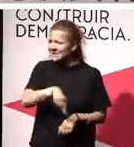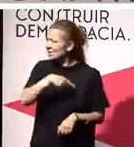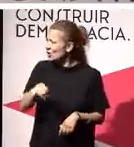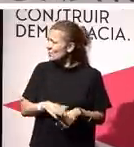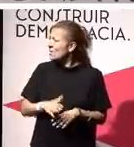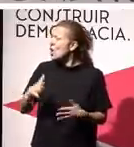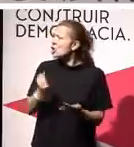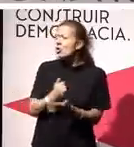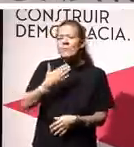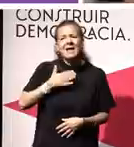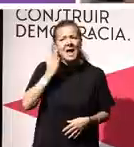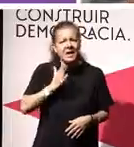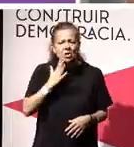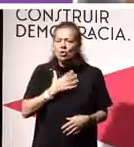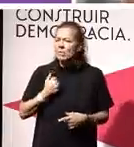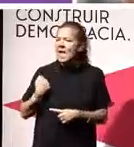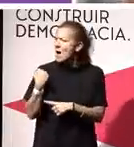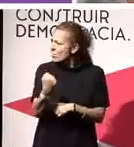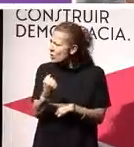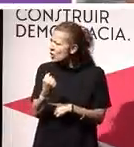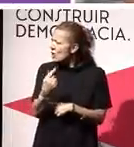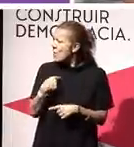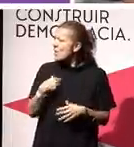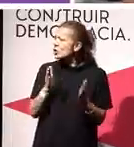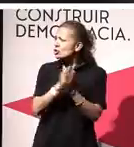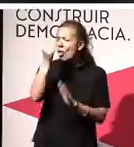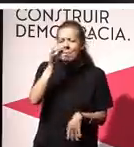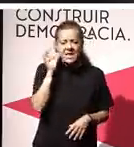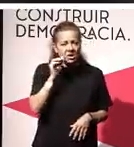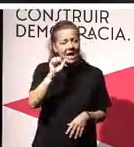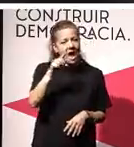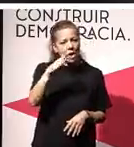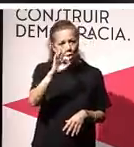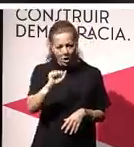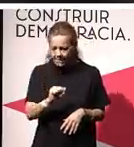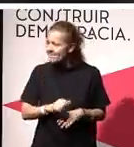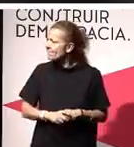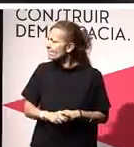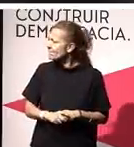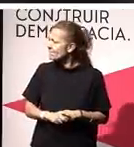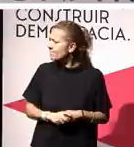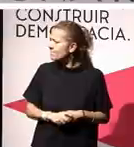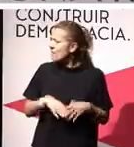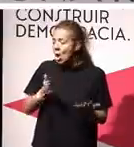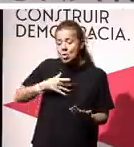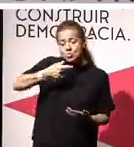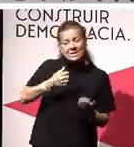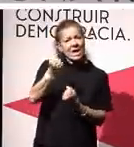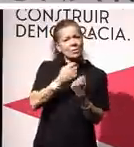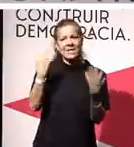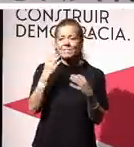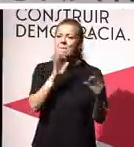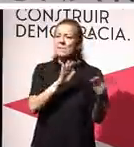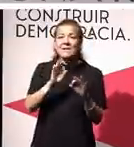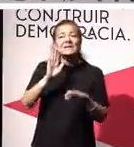cariño, todo mi respaldo para los compañeros y compañeras de Alcoa. Nuestra economía tiene que